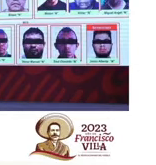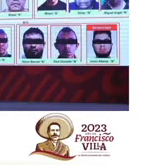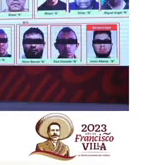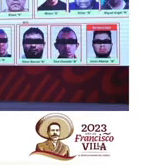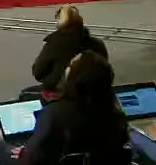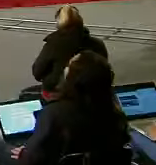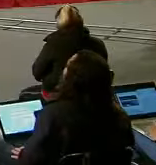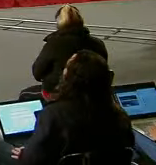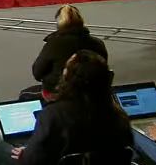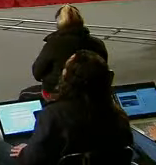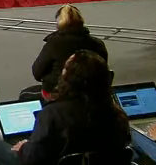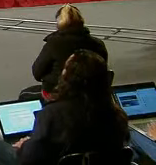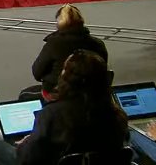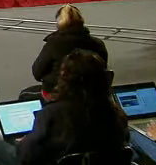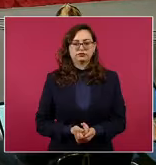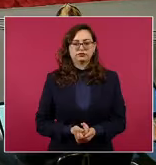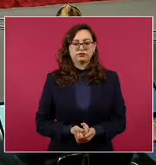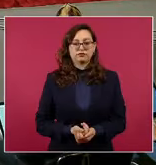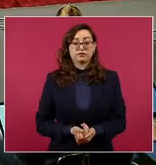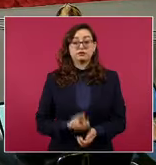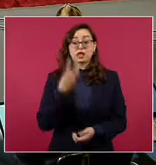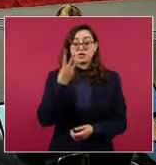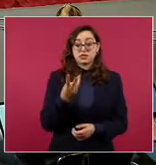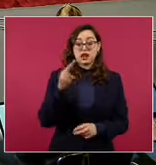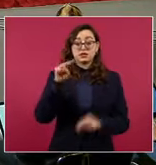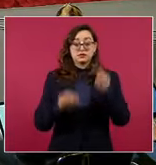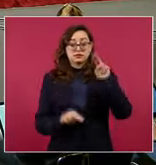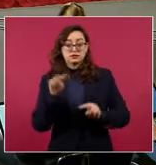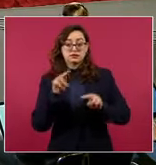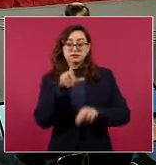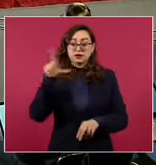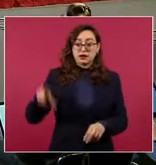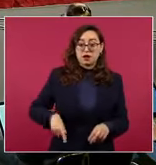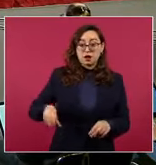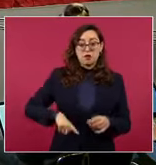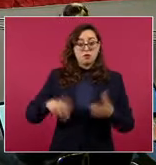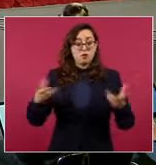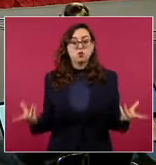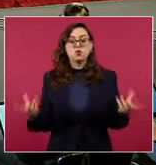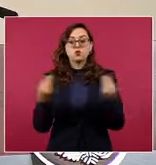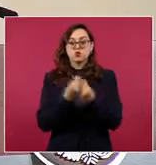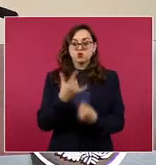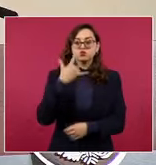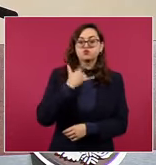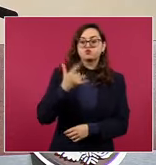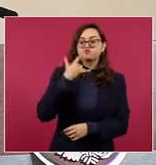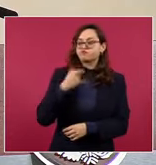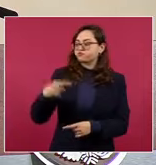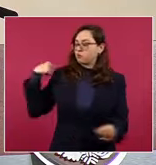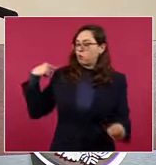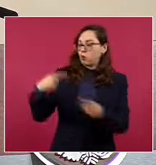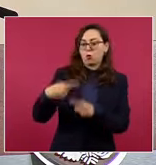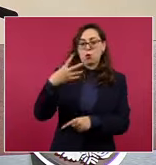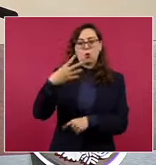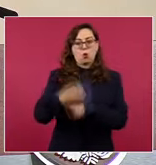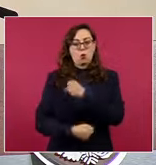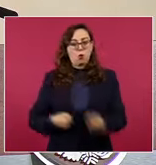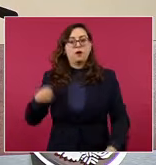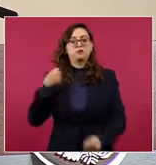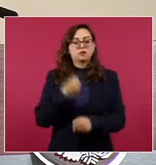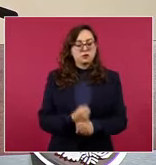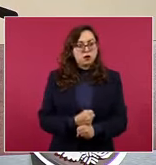El esfuerzo conjunto de los tres órdenes de gobierno ha permitido también en los 4 años de este gobierno la